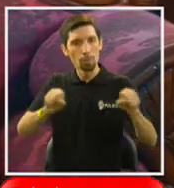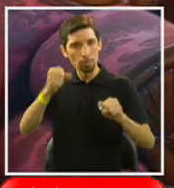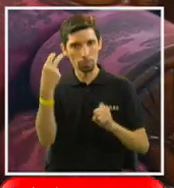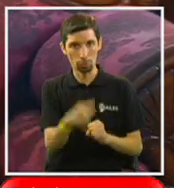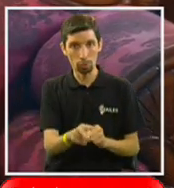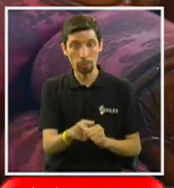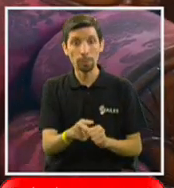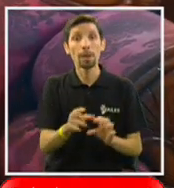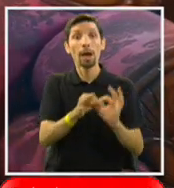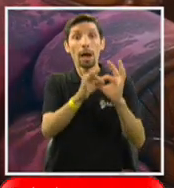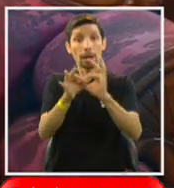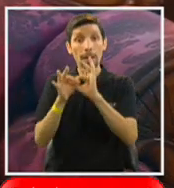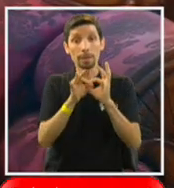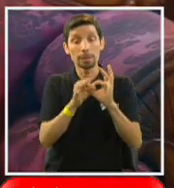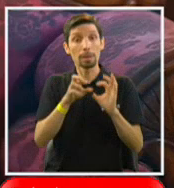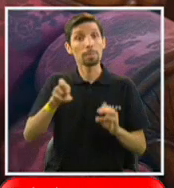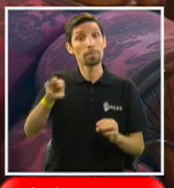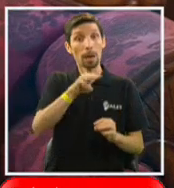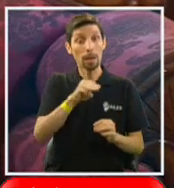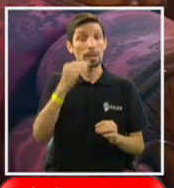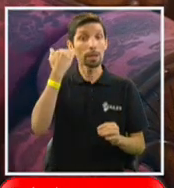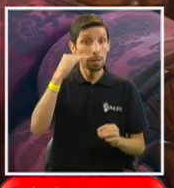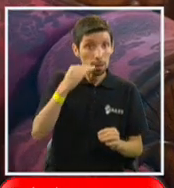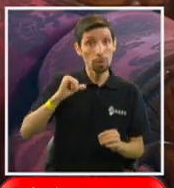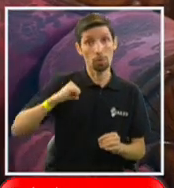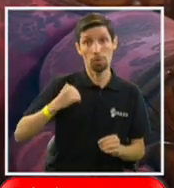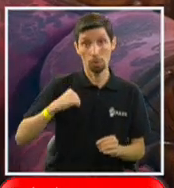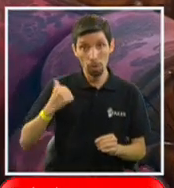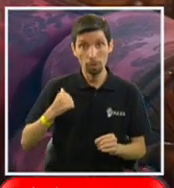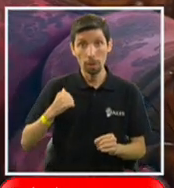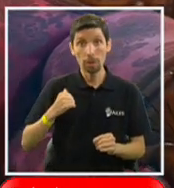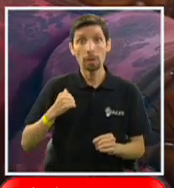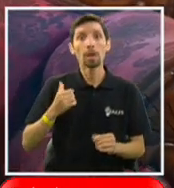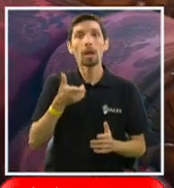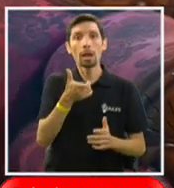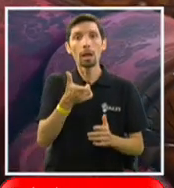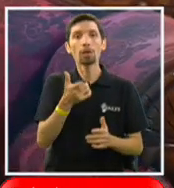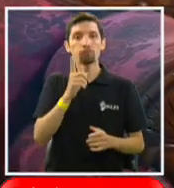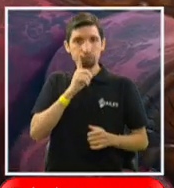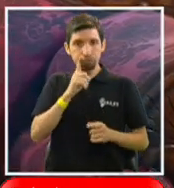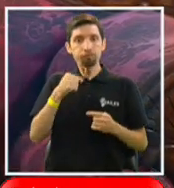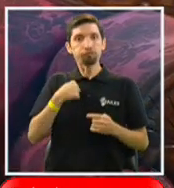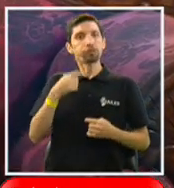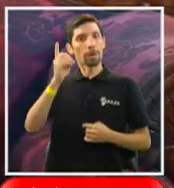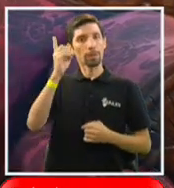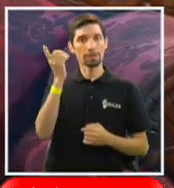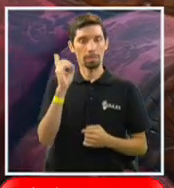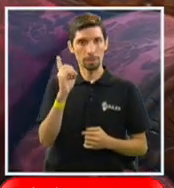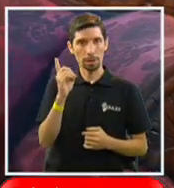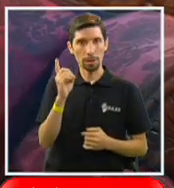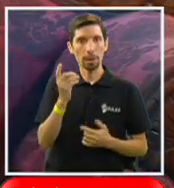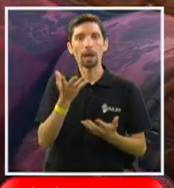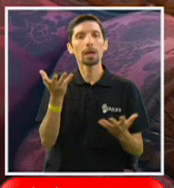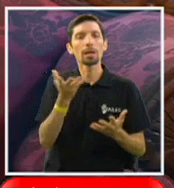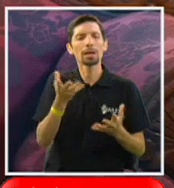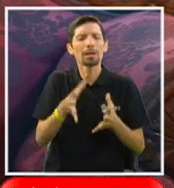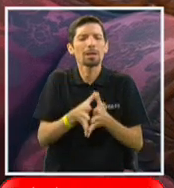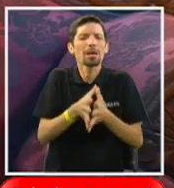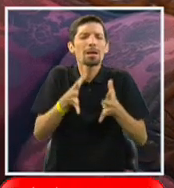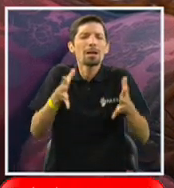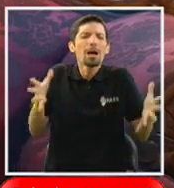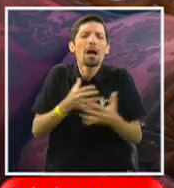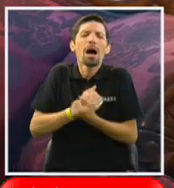agradecer a los padres de los niños y jóvenes que viven con una discapacidad por su infinito amor